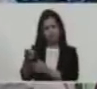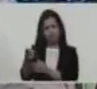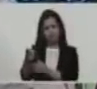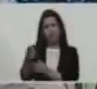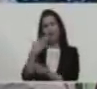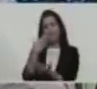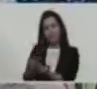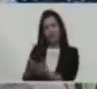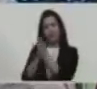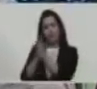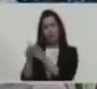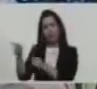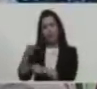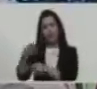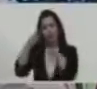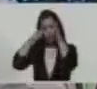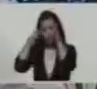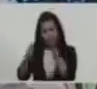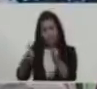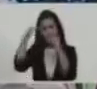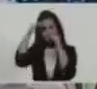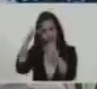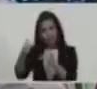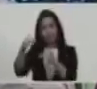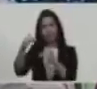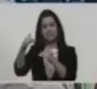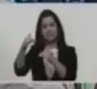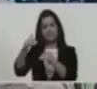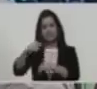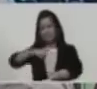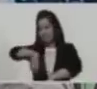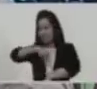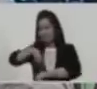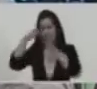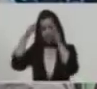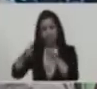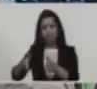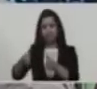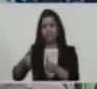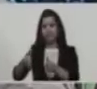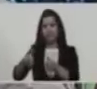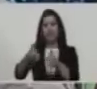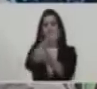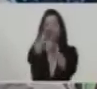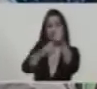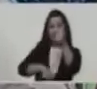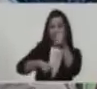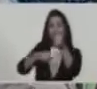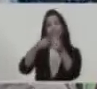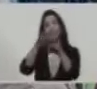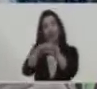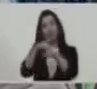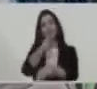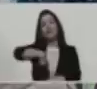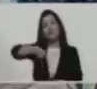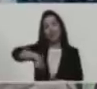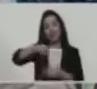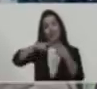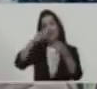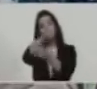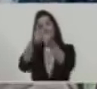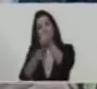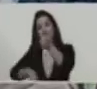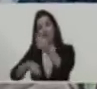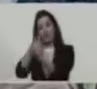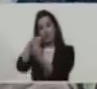que se dediquen a tiempo completo. Lo voy a nombrar presidente y vicepresidente. Dúo maravilloso,